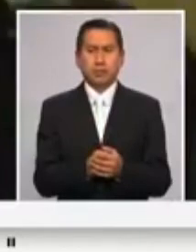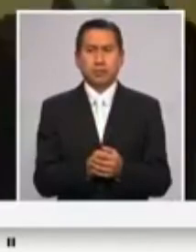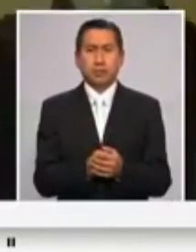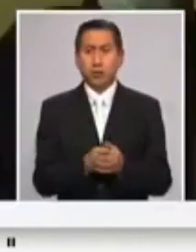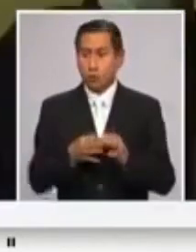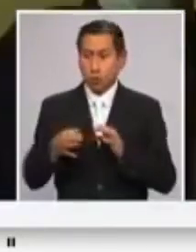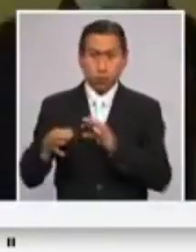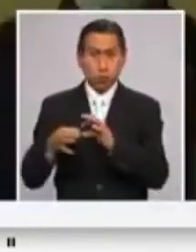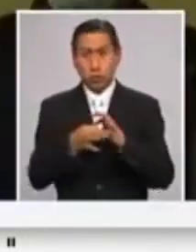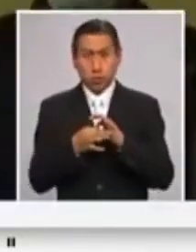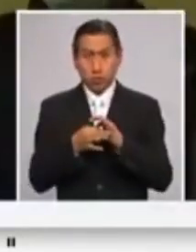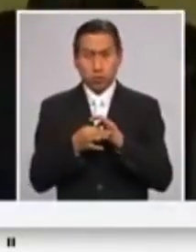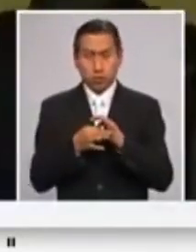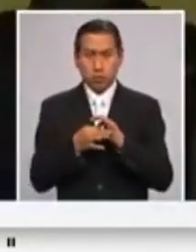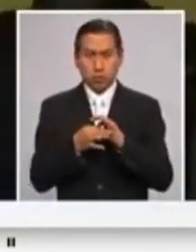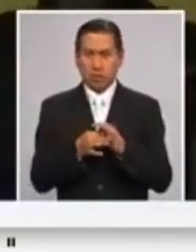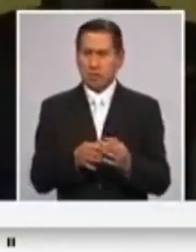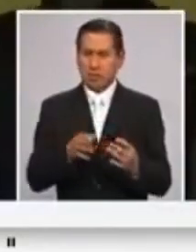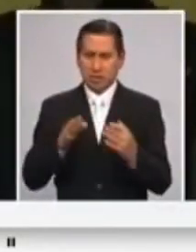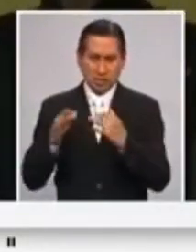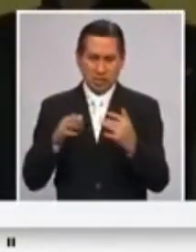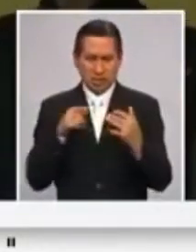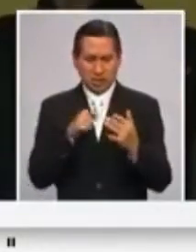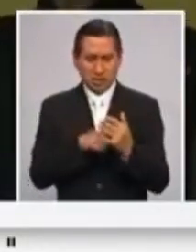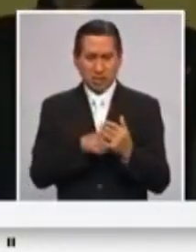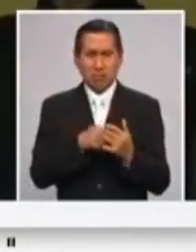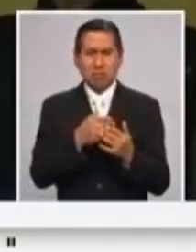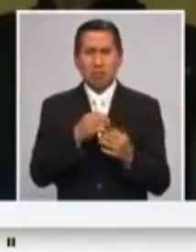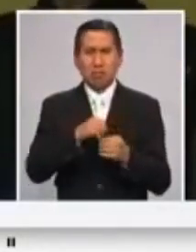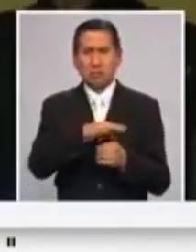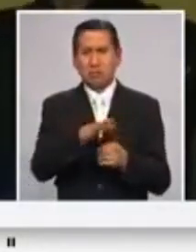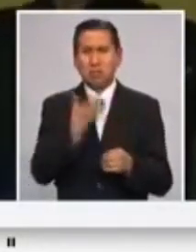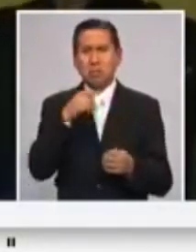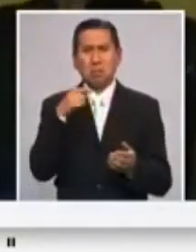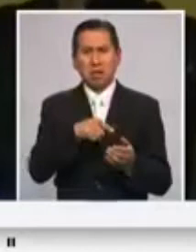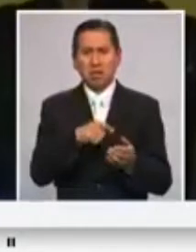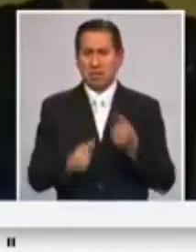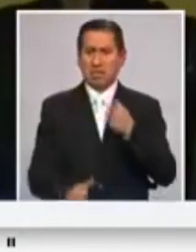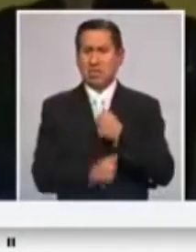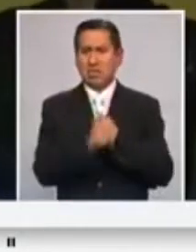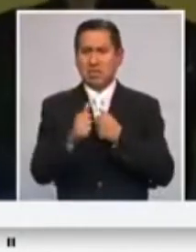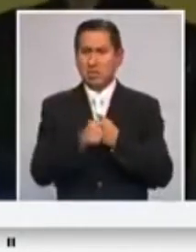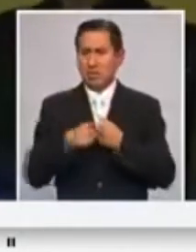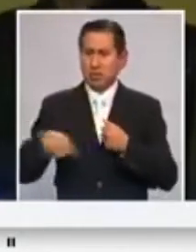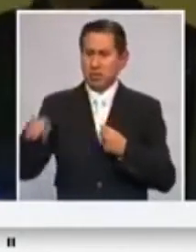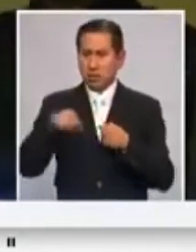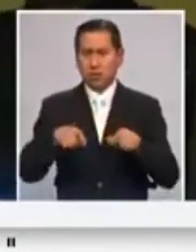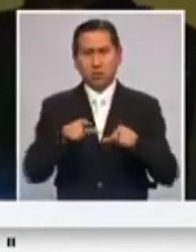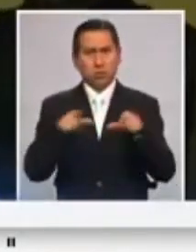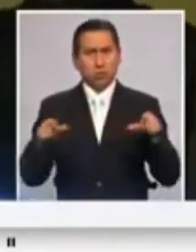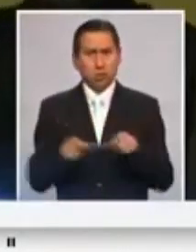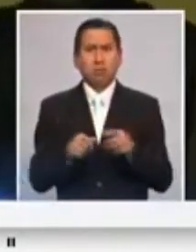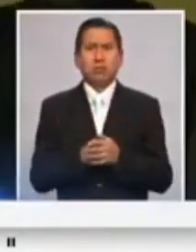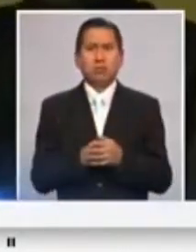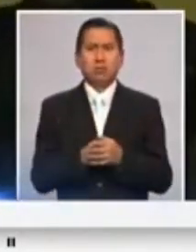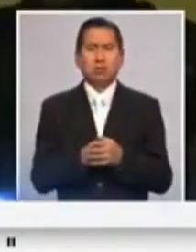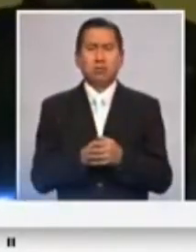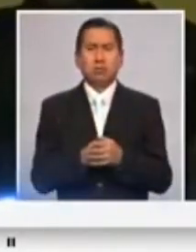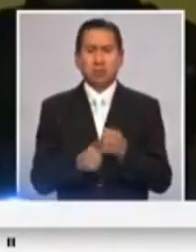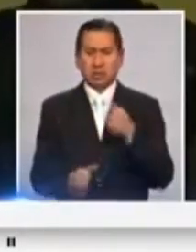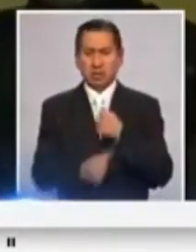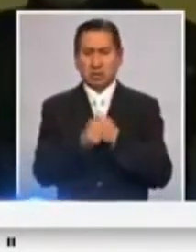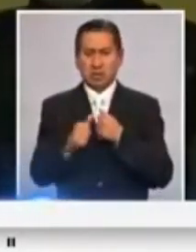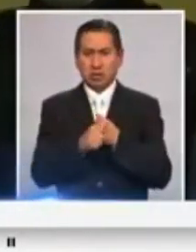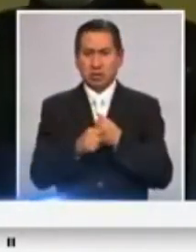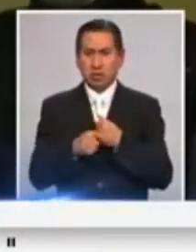Unidos vamos a luchar contra este mal que amenaza con acabar con Patacamaya, que amenaza acabar